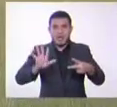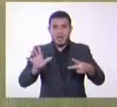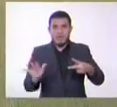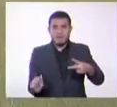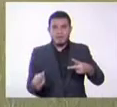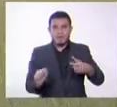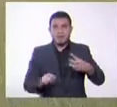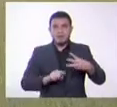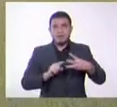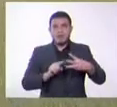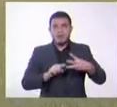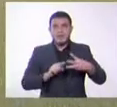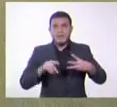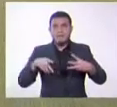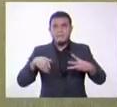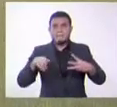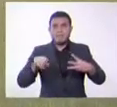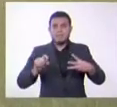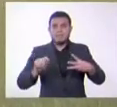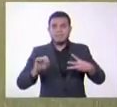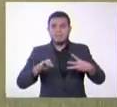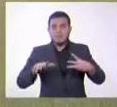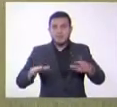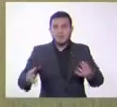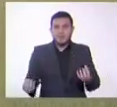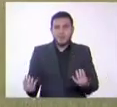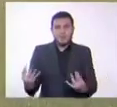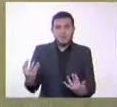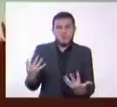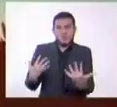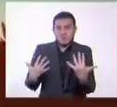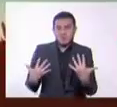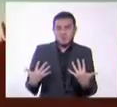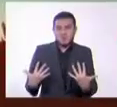la zona de pastizales o praderas,